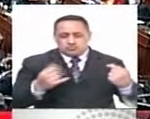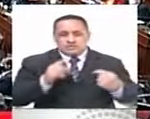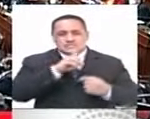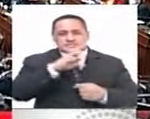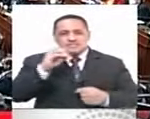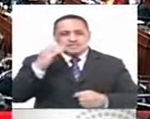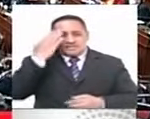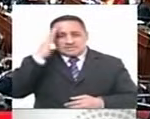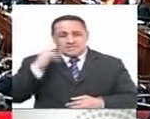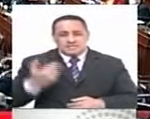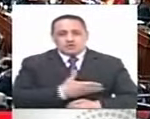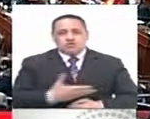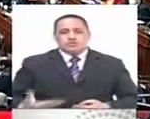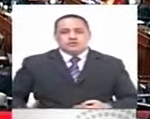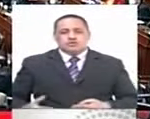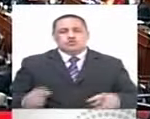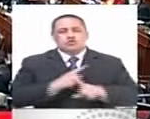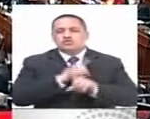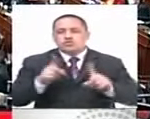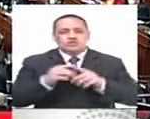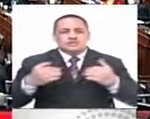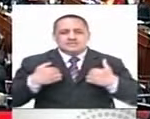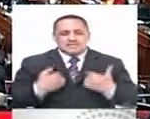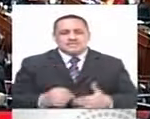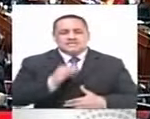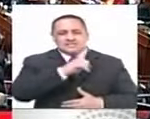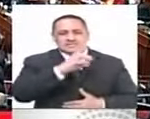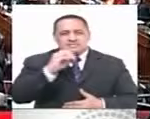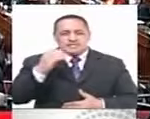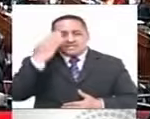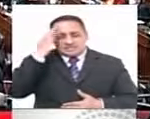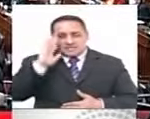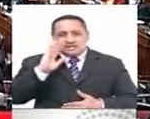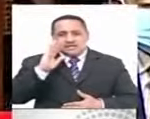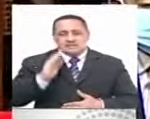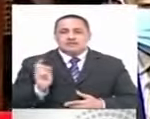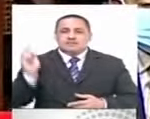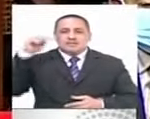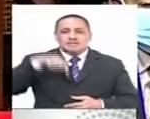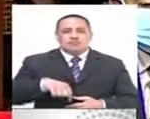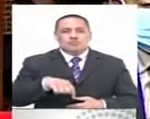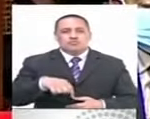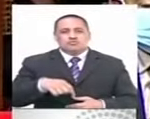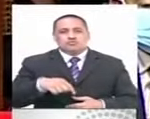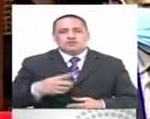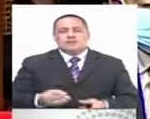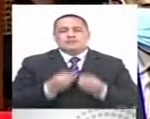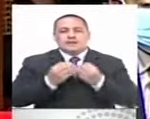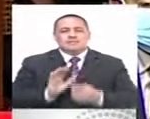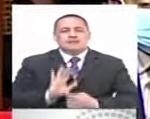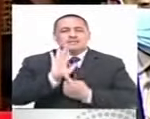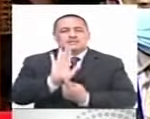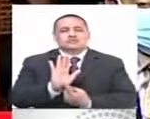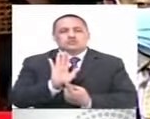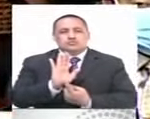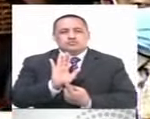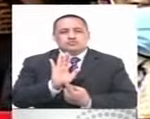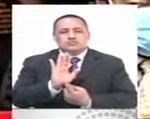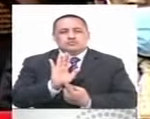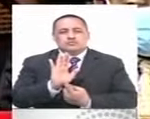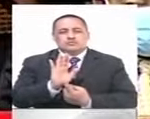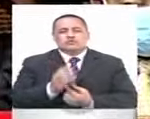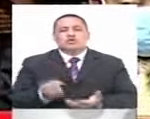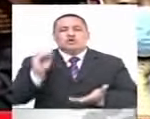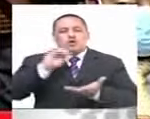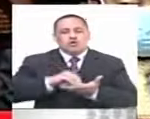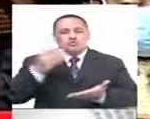gobierno. No se han cumplido ni 100 días y asistimos a la presentación de